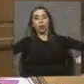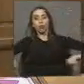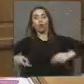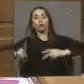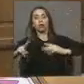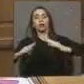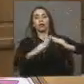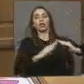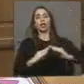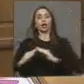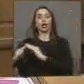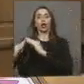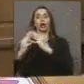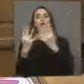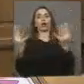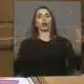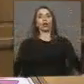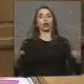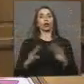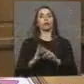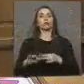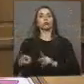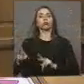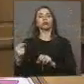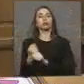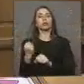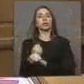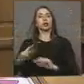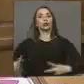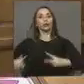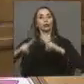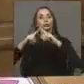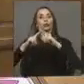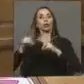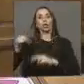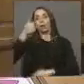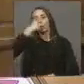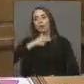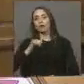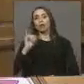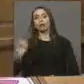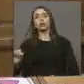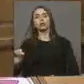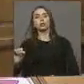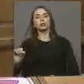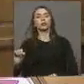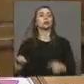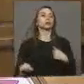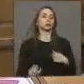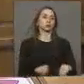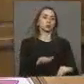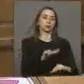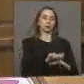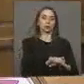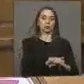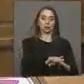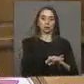condominio que se está construyendo en la zona y que es totalmente privado. Por lo tanto, solicito que se